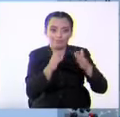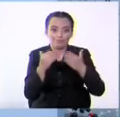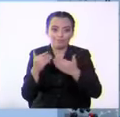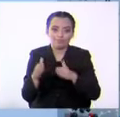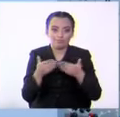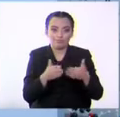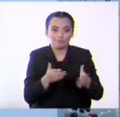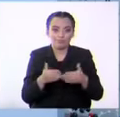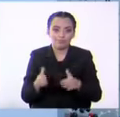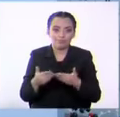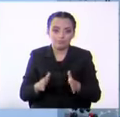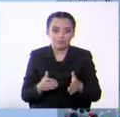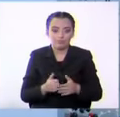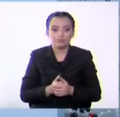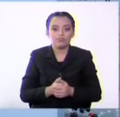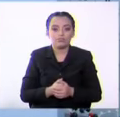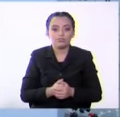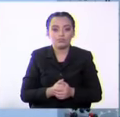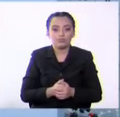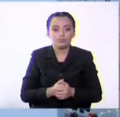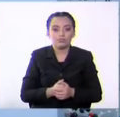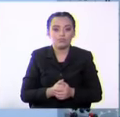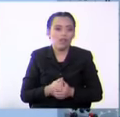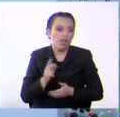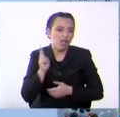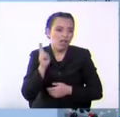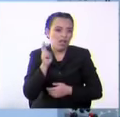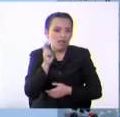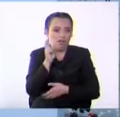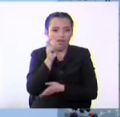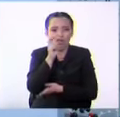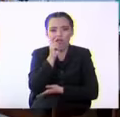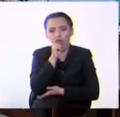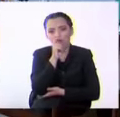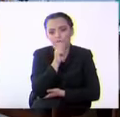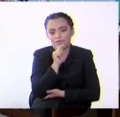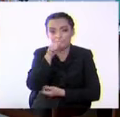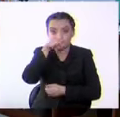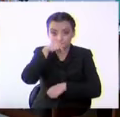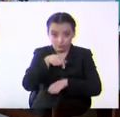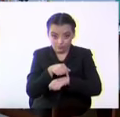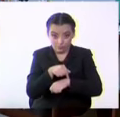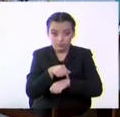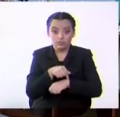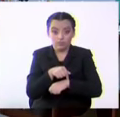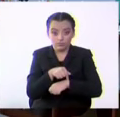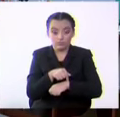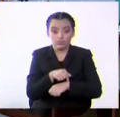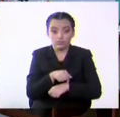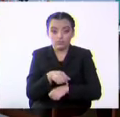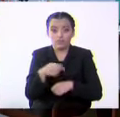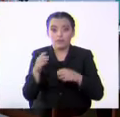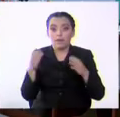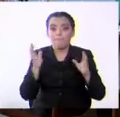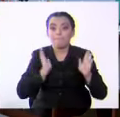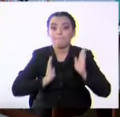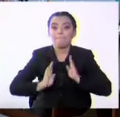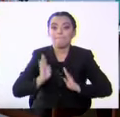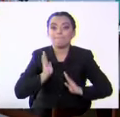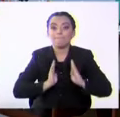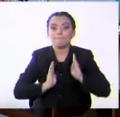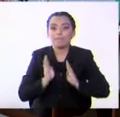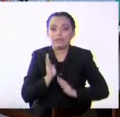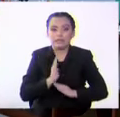bien, no es para nadie extraño que nos encontramos en un momento donde esta biodiversidad se encuentra